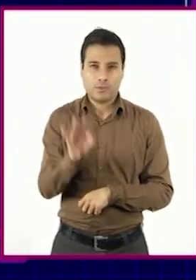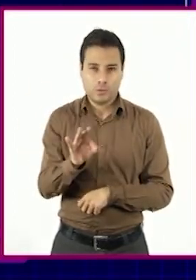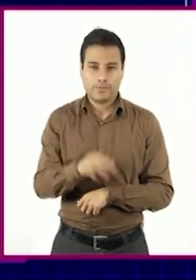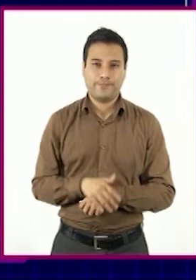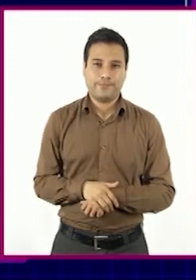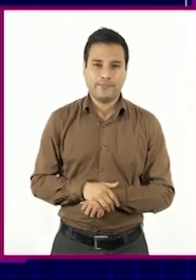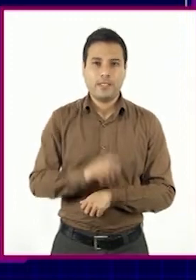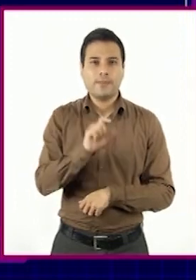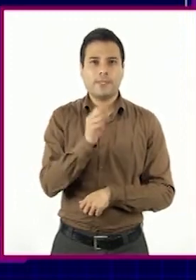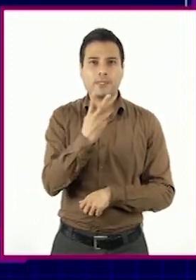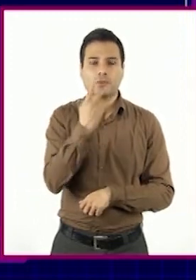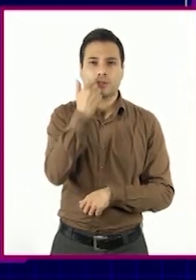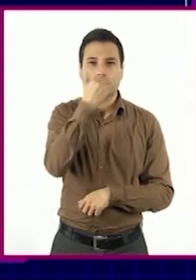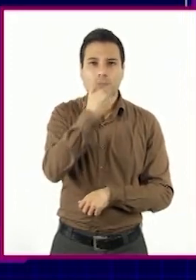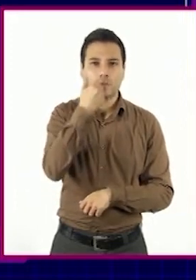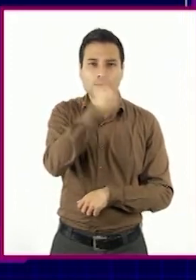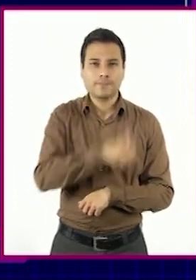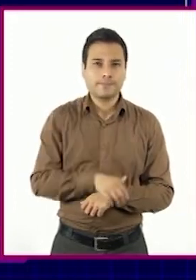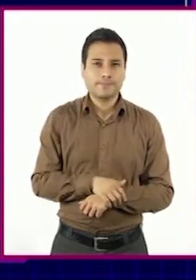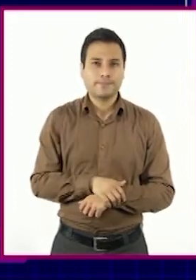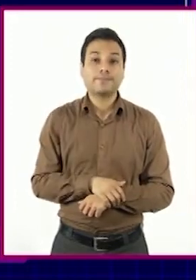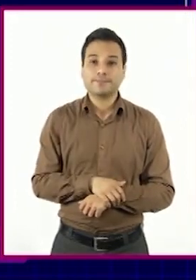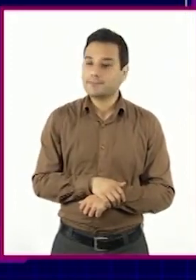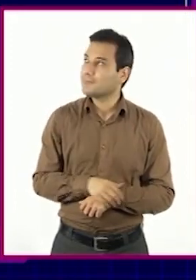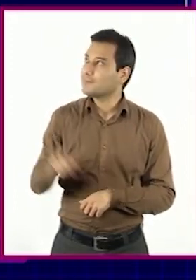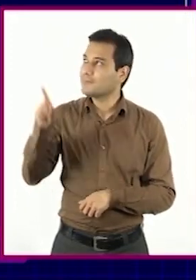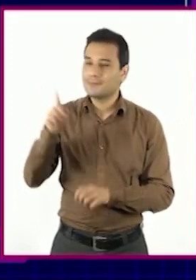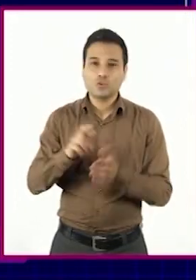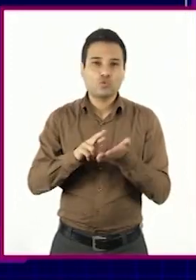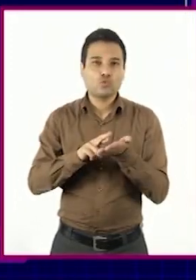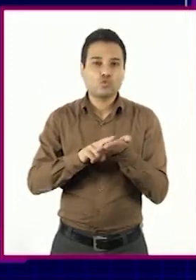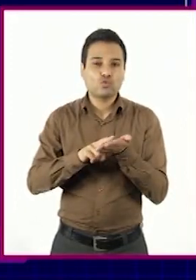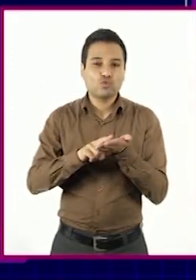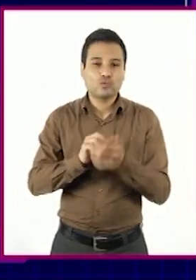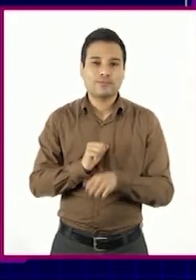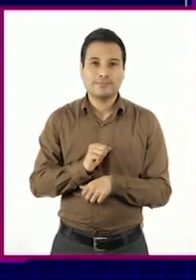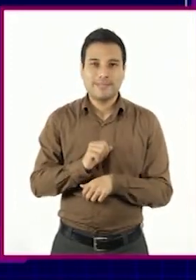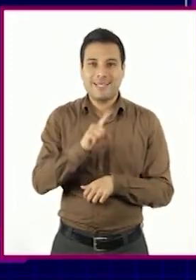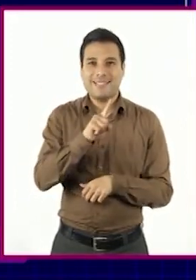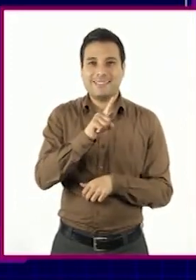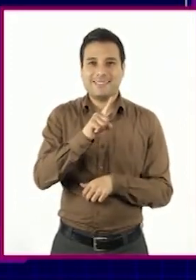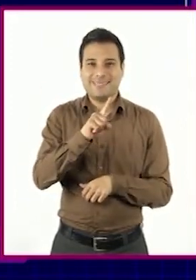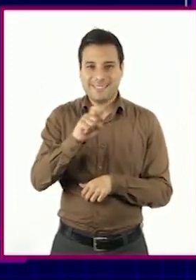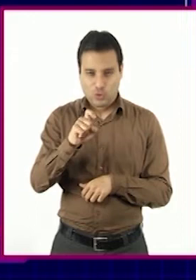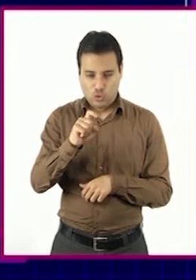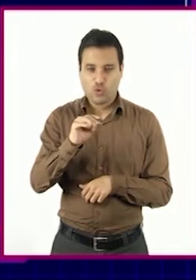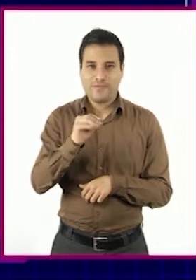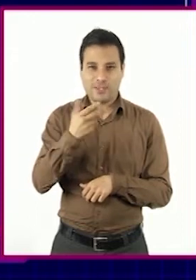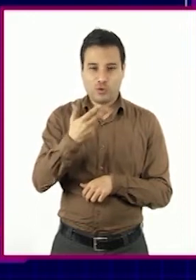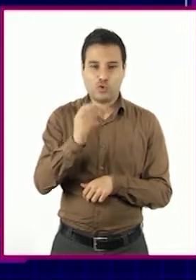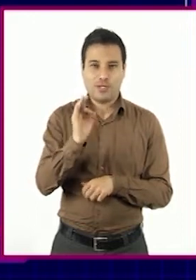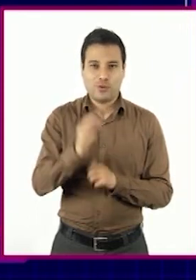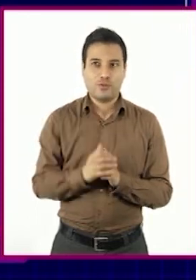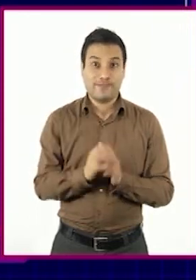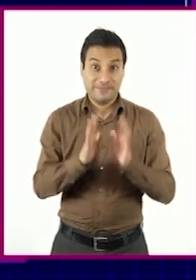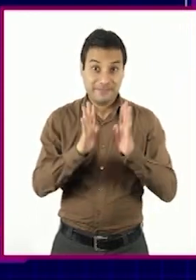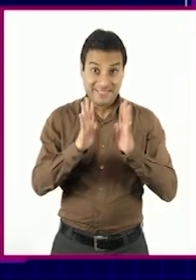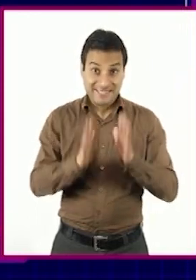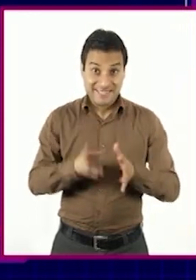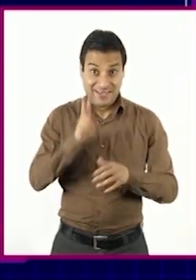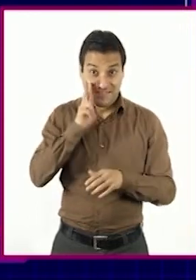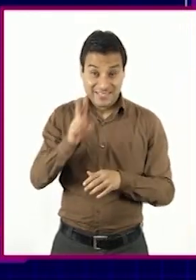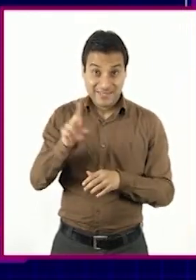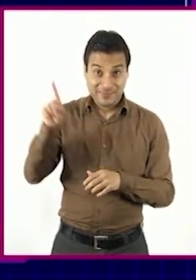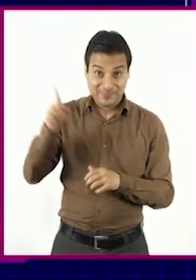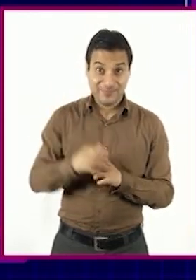Para 22 alumnos, el ángulo que corresponde es de 198 grados. Como se puede ver en la gráfica circular y en